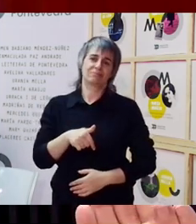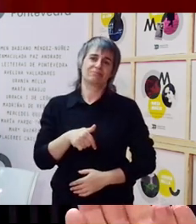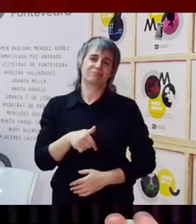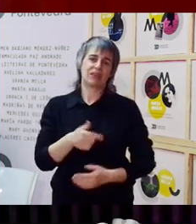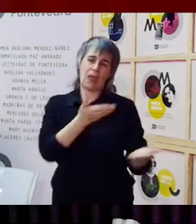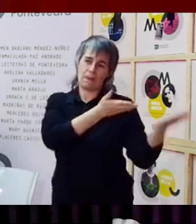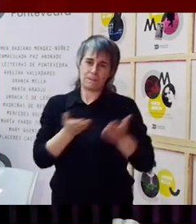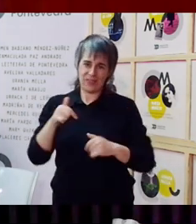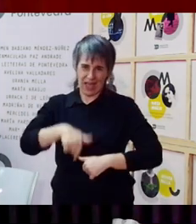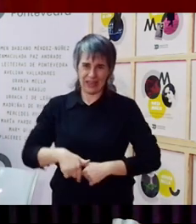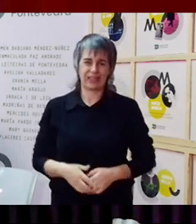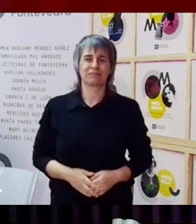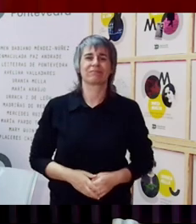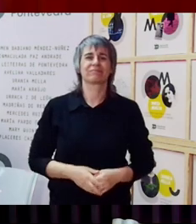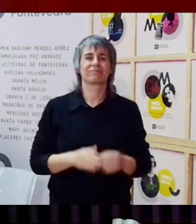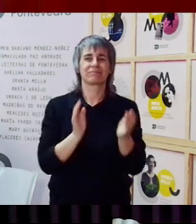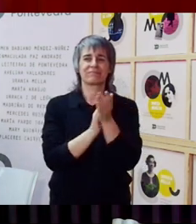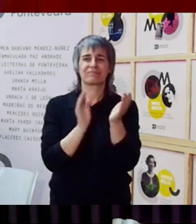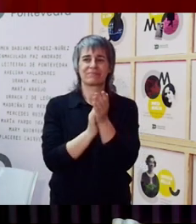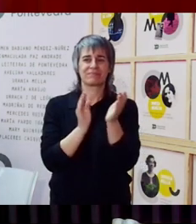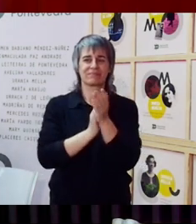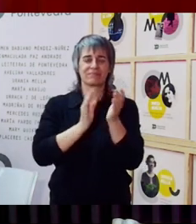conto.